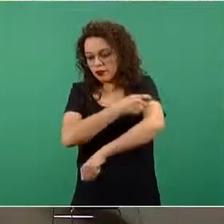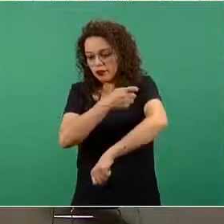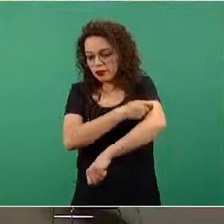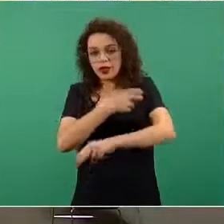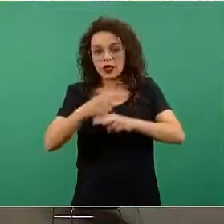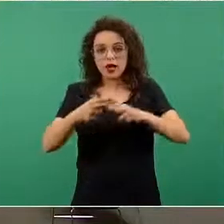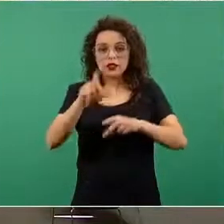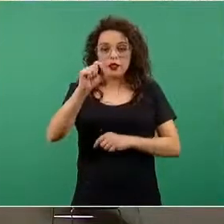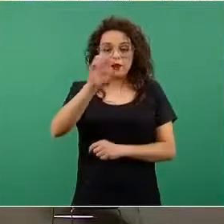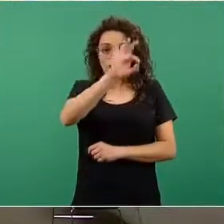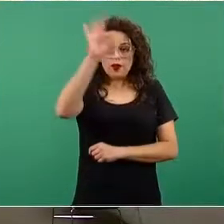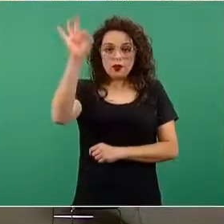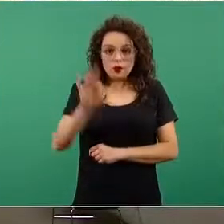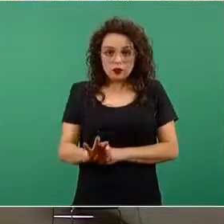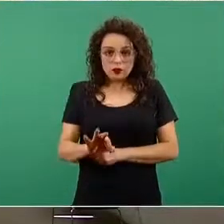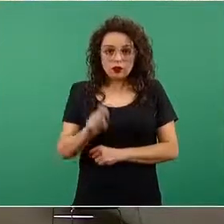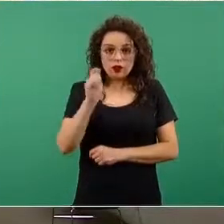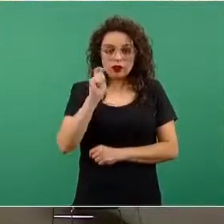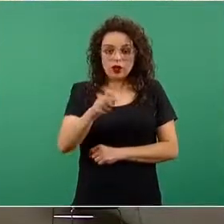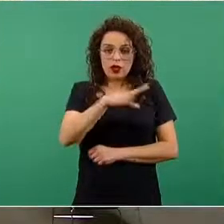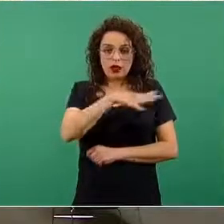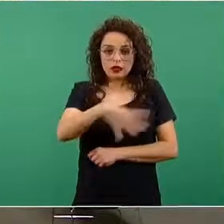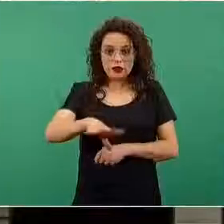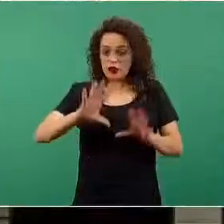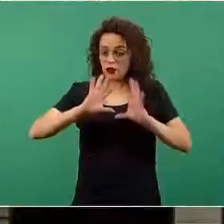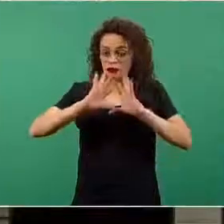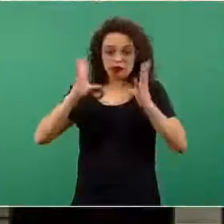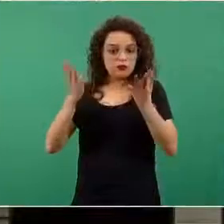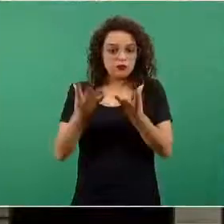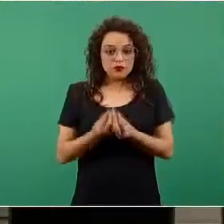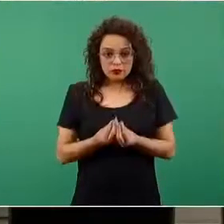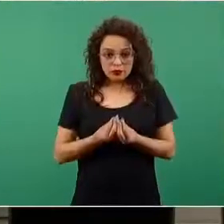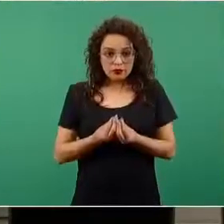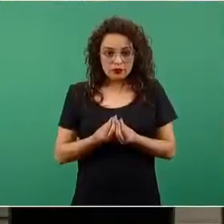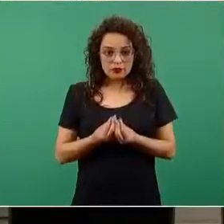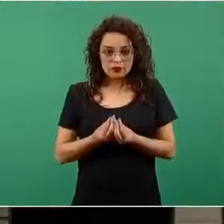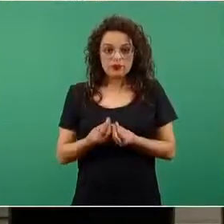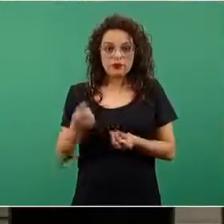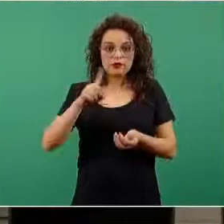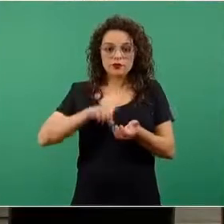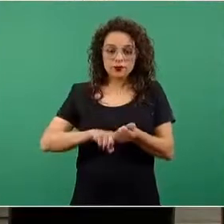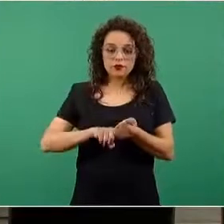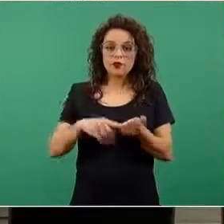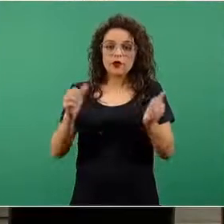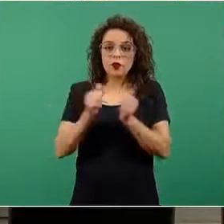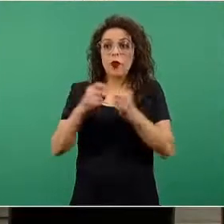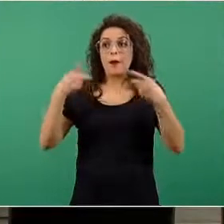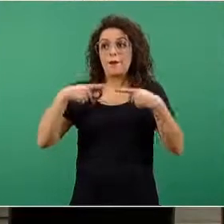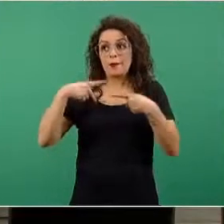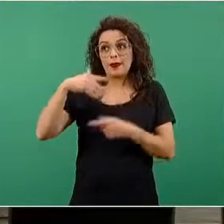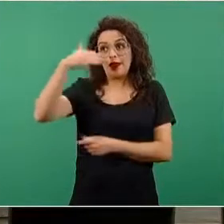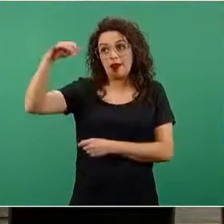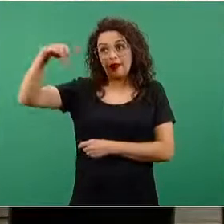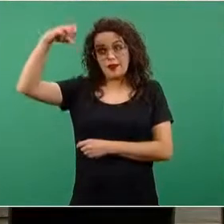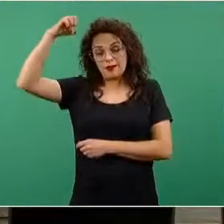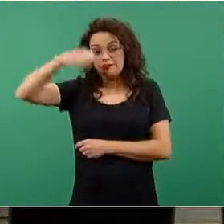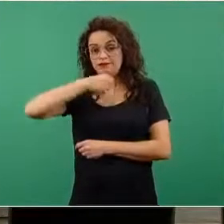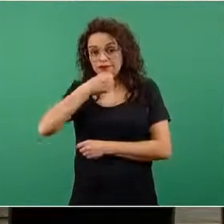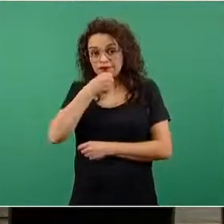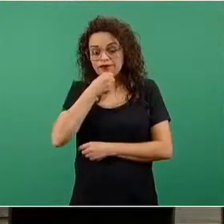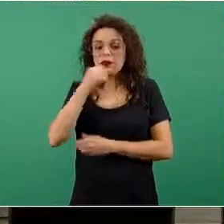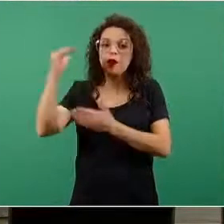la población general, a expensas de las personas adultas mayores, se reducirá 80% la